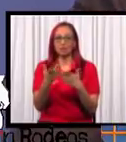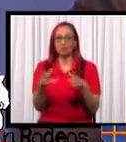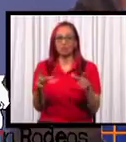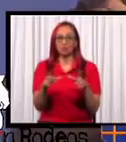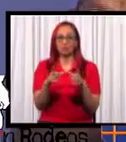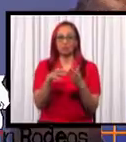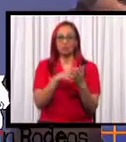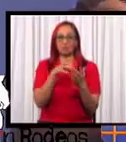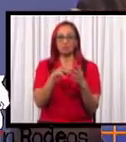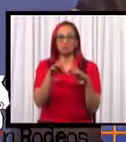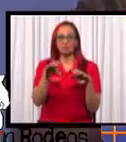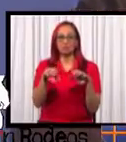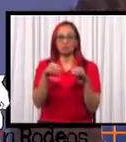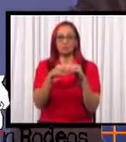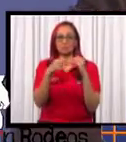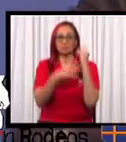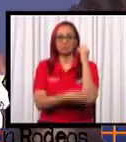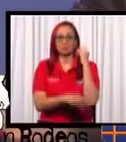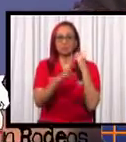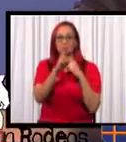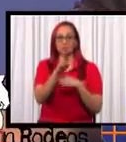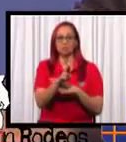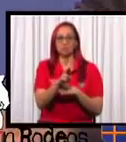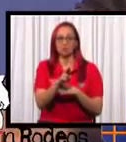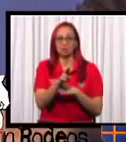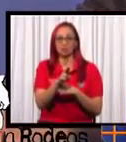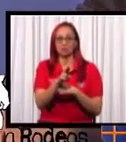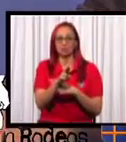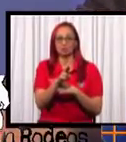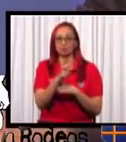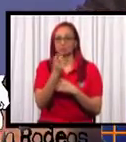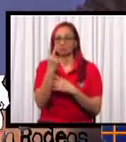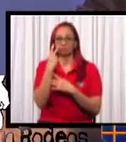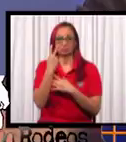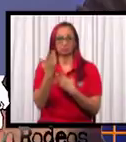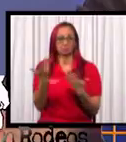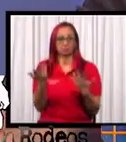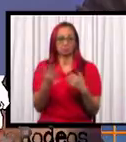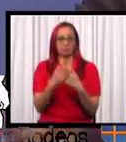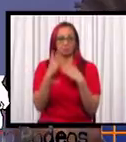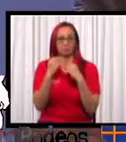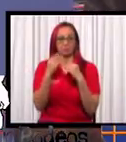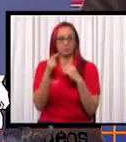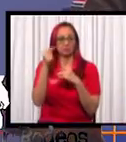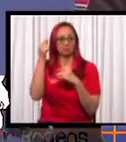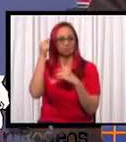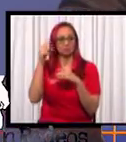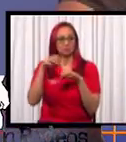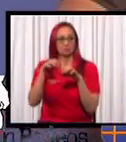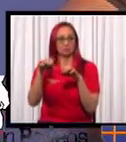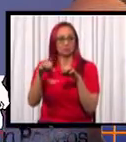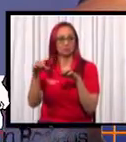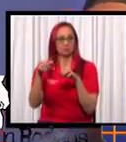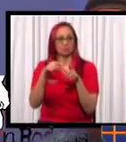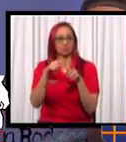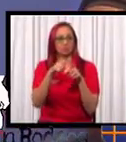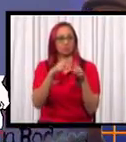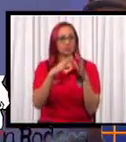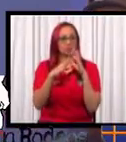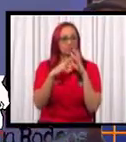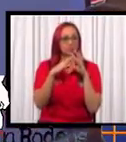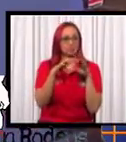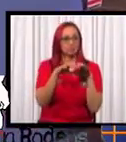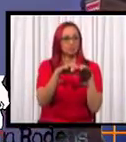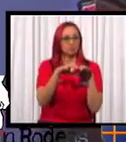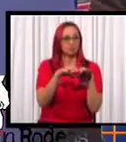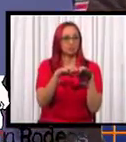más pobres de Costa Rica. Ya vemos los informes del estado de los cantones, donde hablamos de los cantones limítrofes y